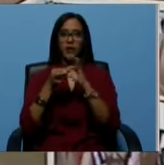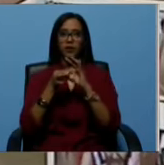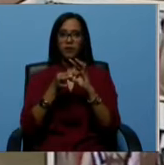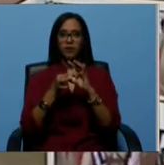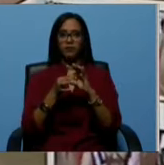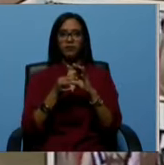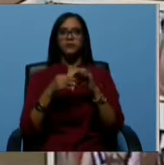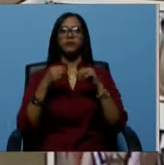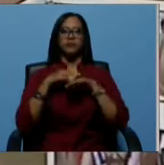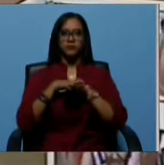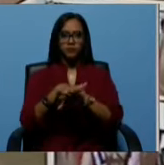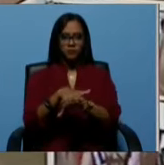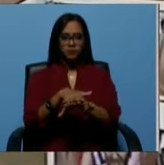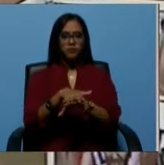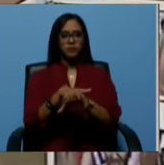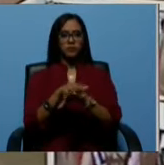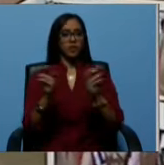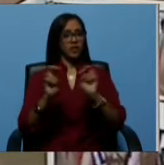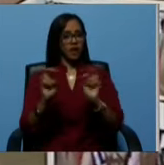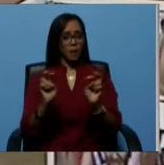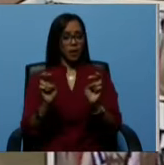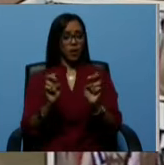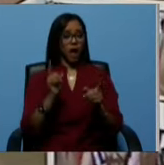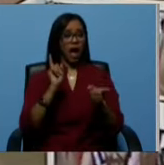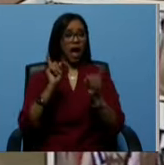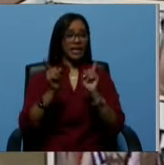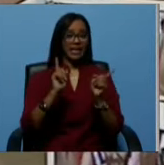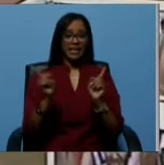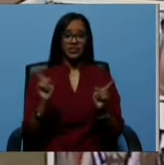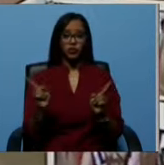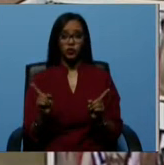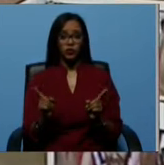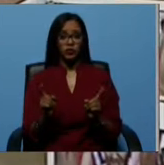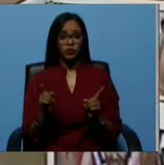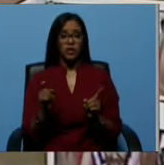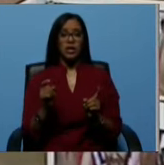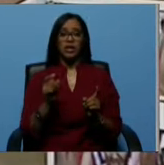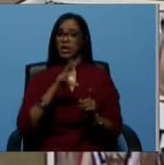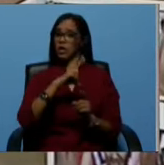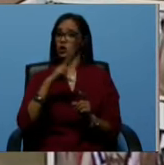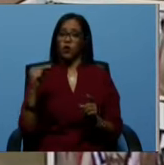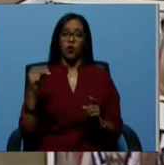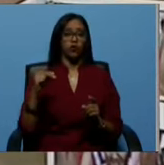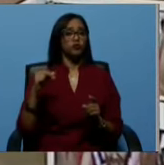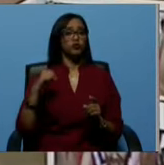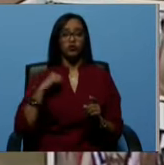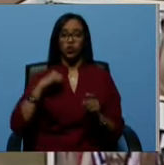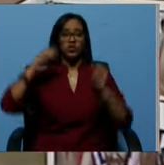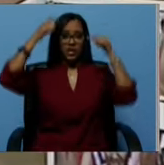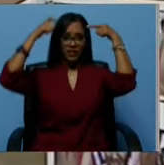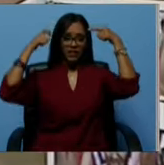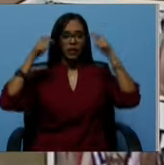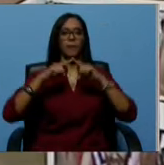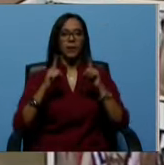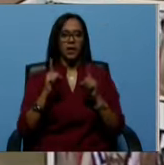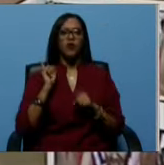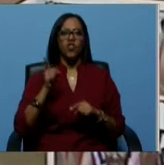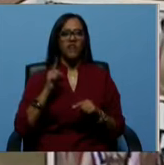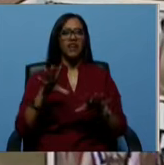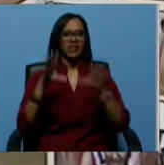incluidos, valga el término, aquellos que de alguna manera no son chavistas, pero que deben entender lo que significa el fascismo.